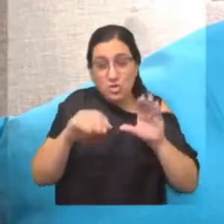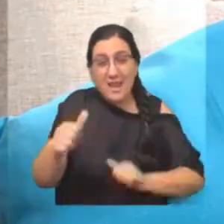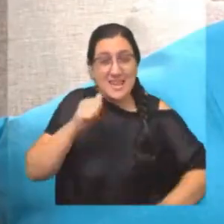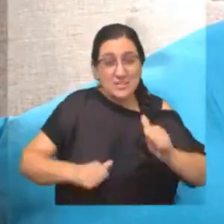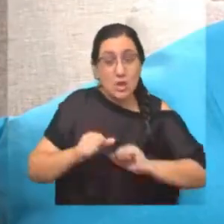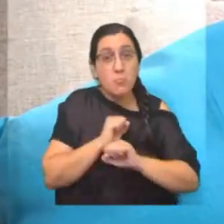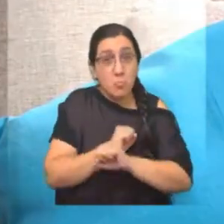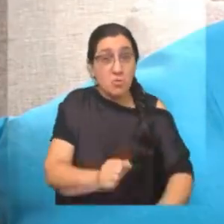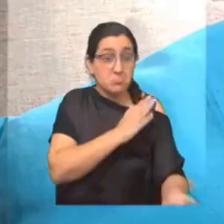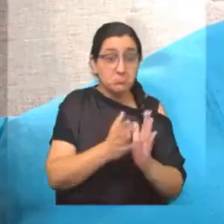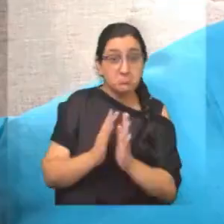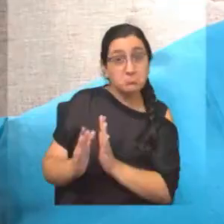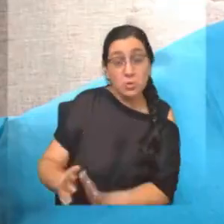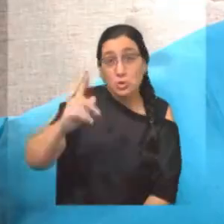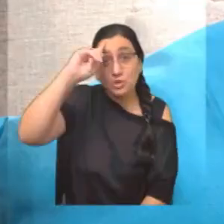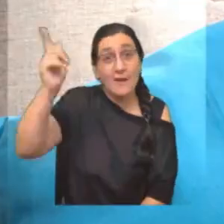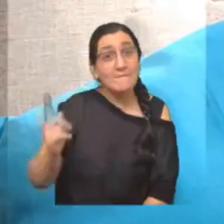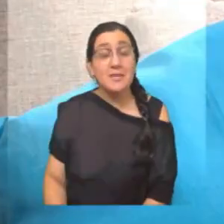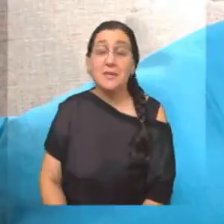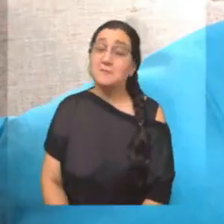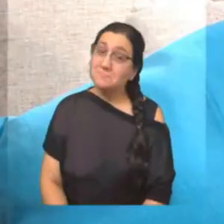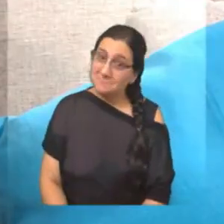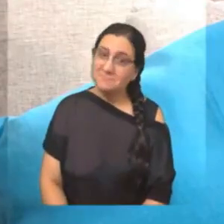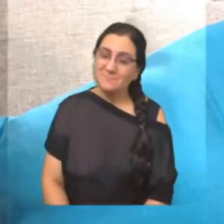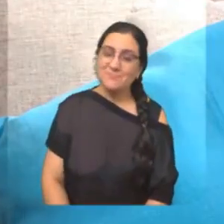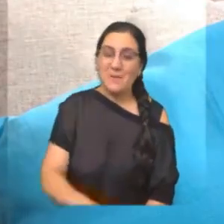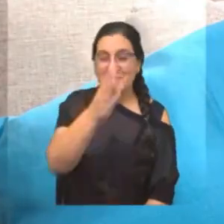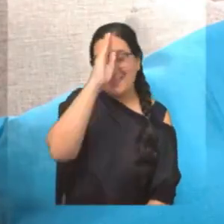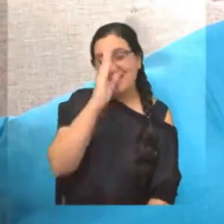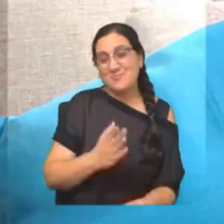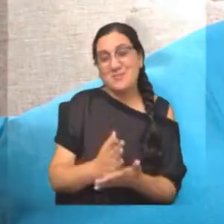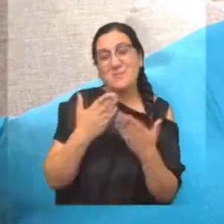tener tratamiento, rehabilitación, así que un aprendizaje como siempre, Omar. Gracias. muchas gracias a ustedes por la invitación.